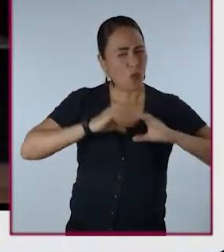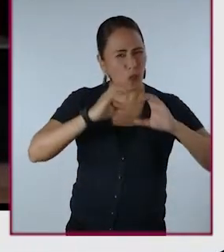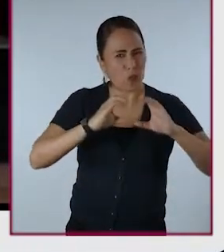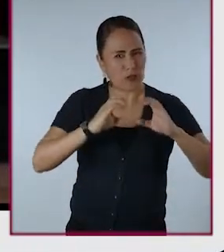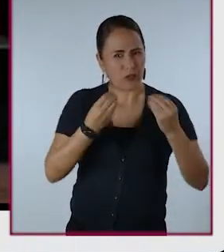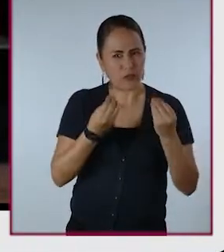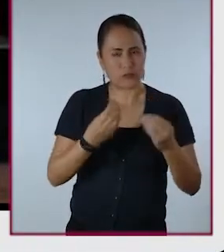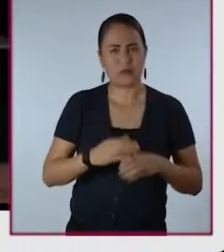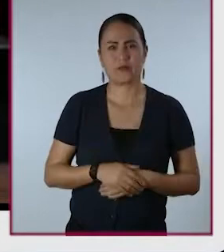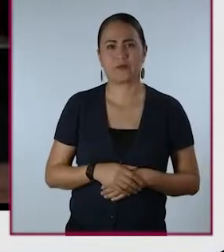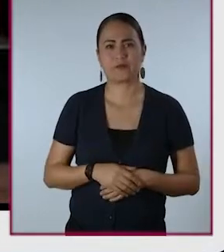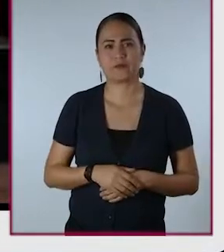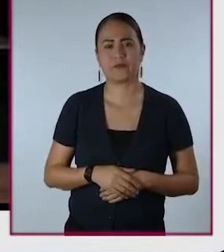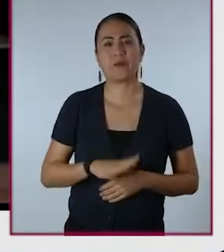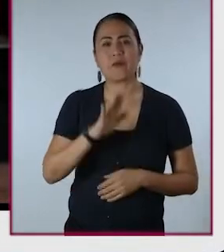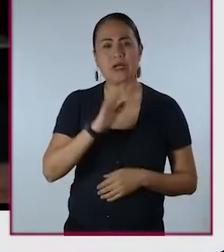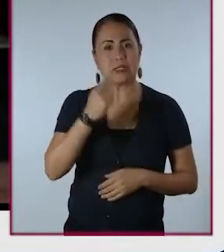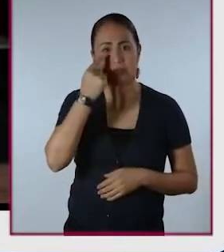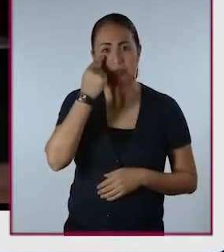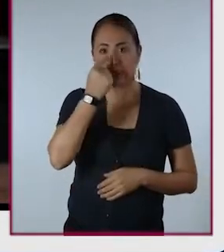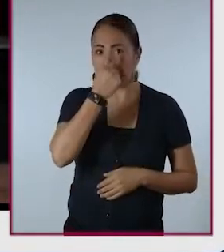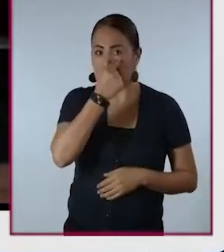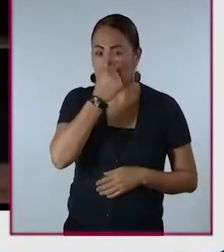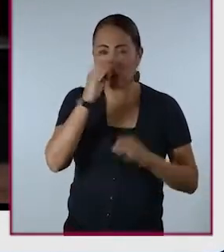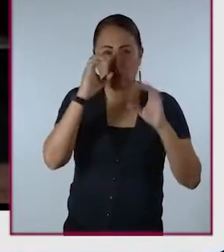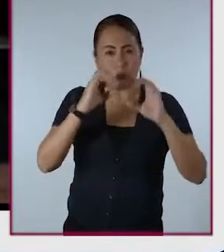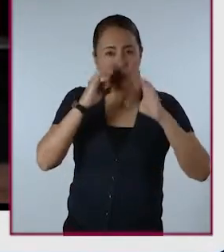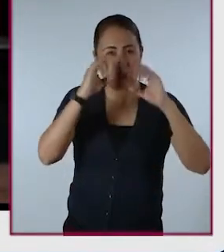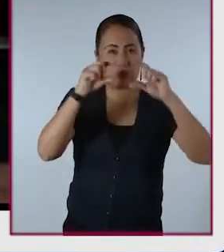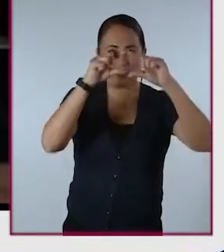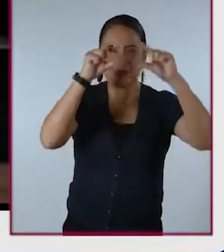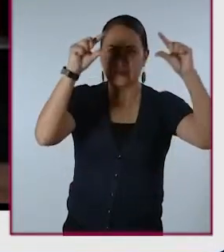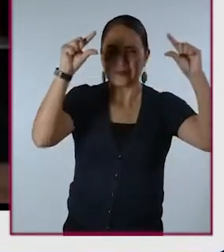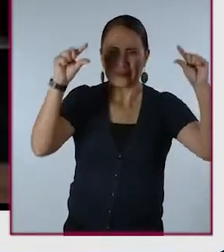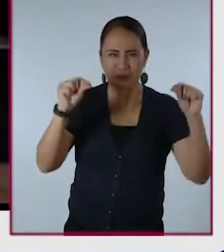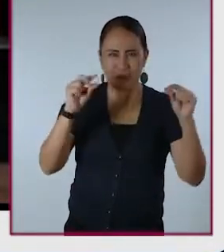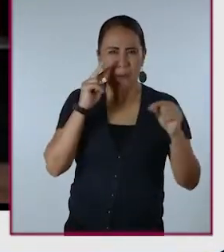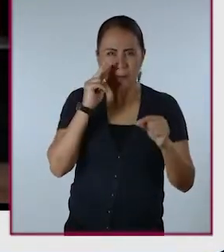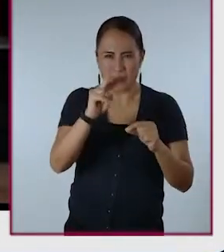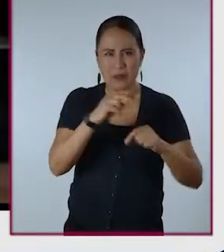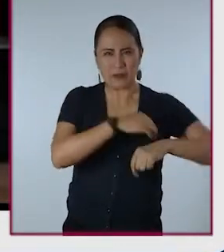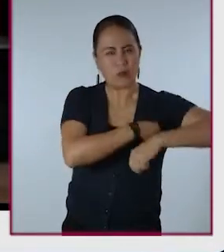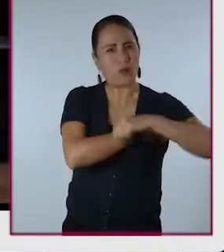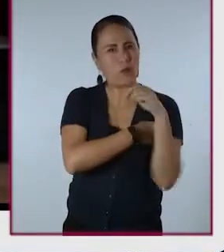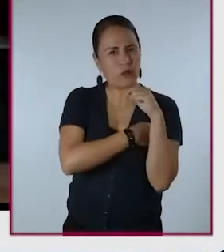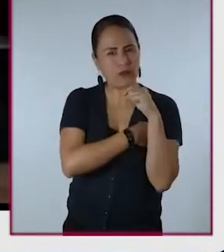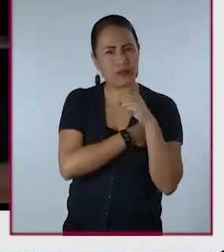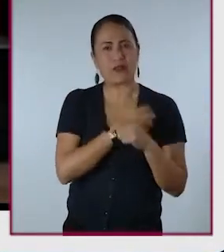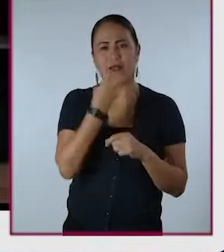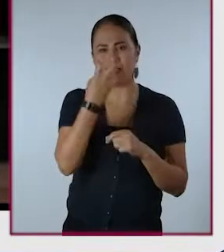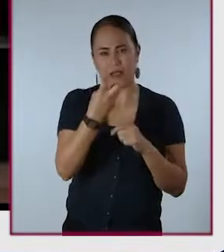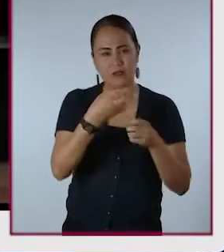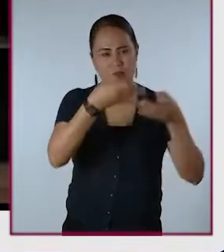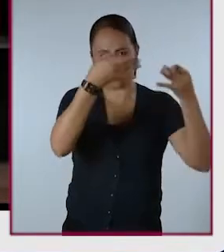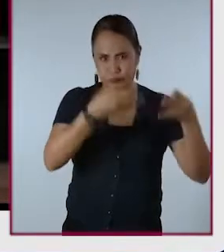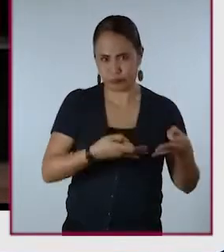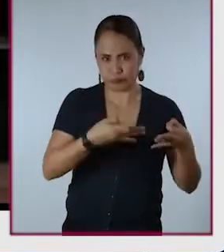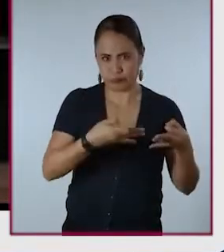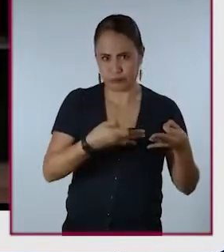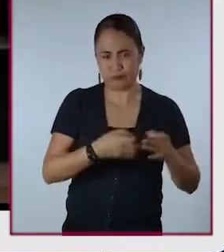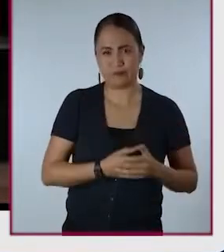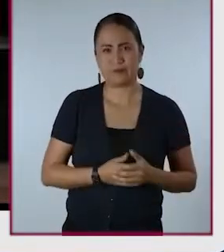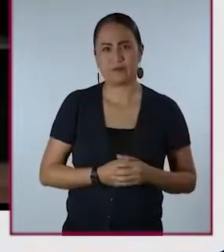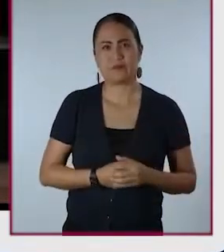¿sí? Como la niña de sus ojos, porque ese es su negativo. Ese es su original y tiene